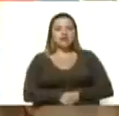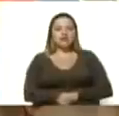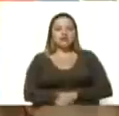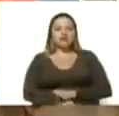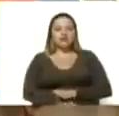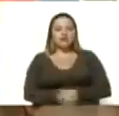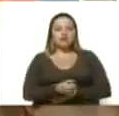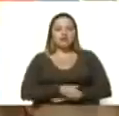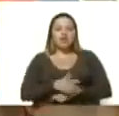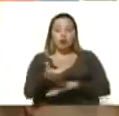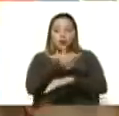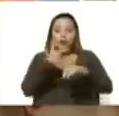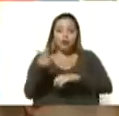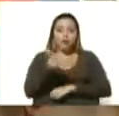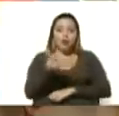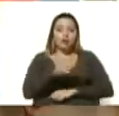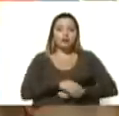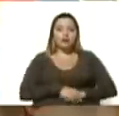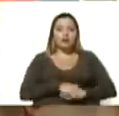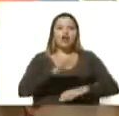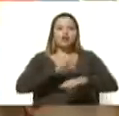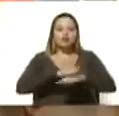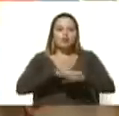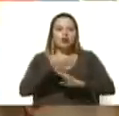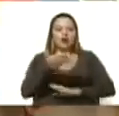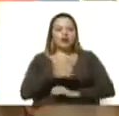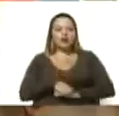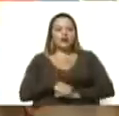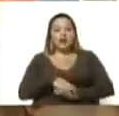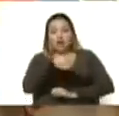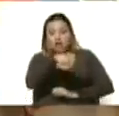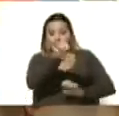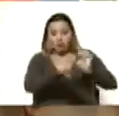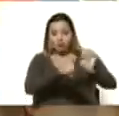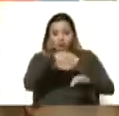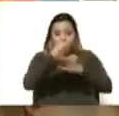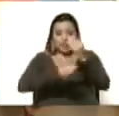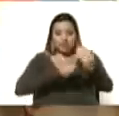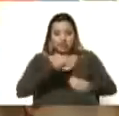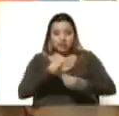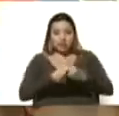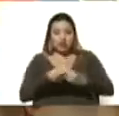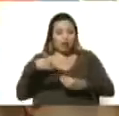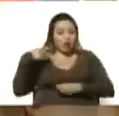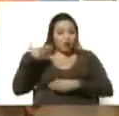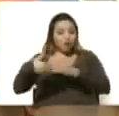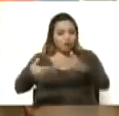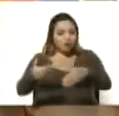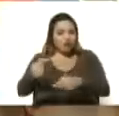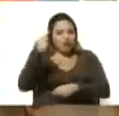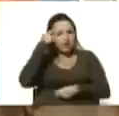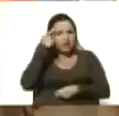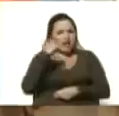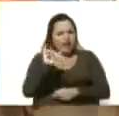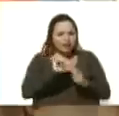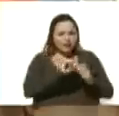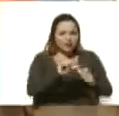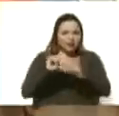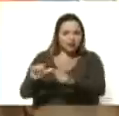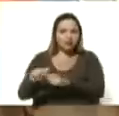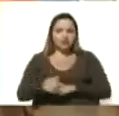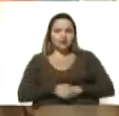Estado venezolano, porque con esto, estas audiencias que se están realizando durante estos días y la que hoy está en marcha,